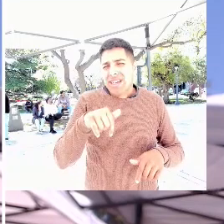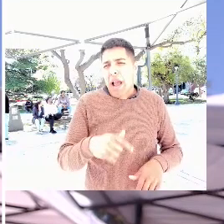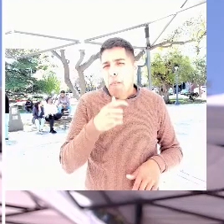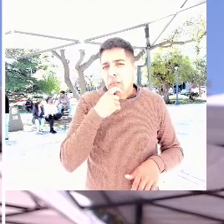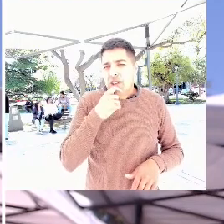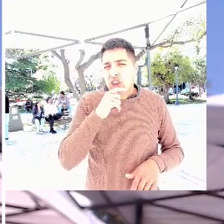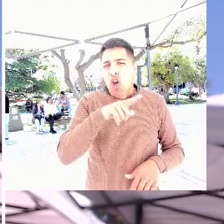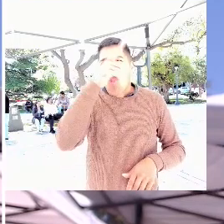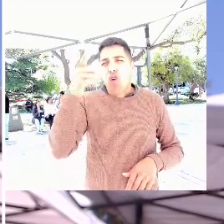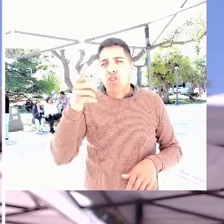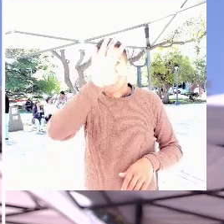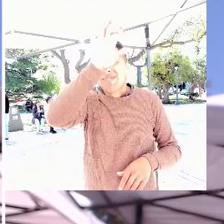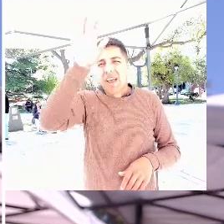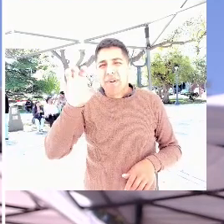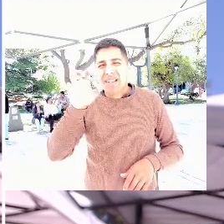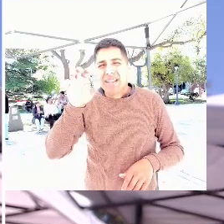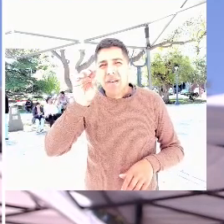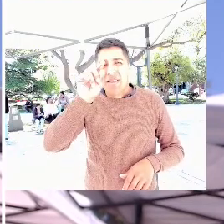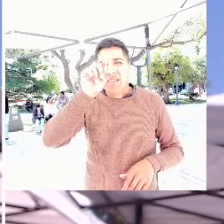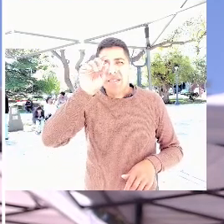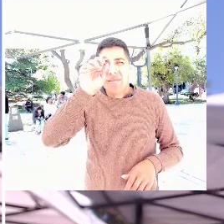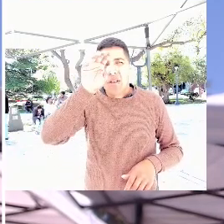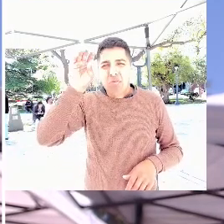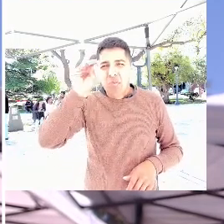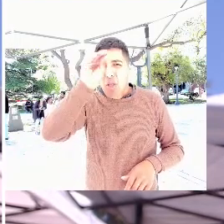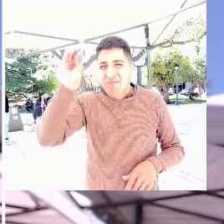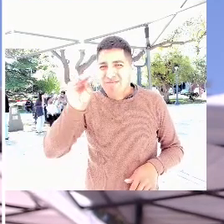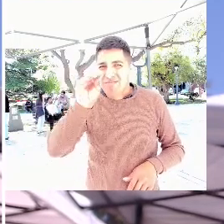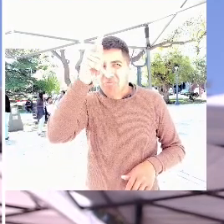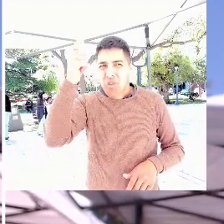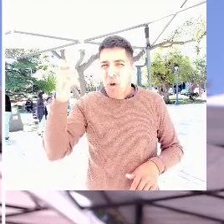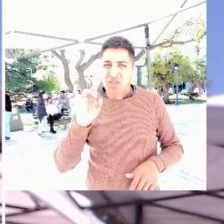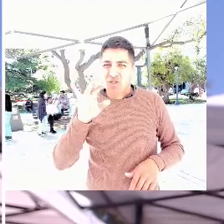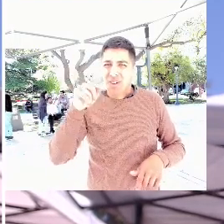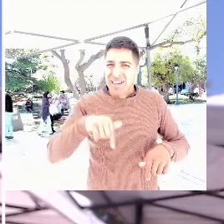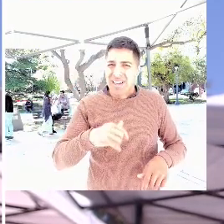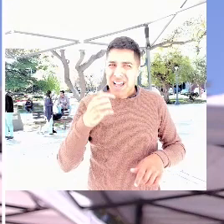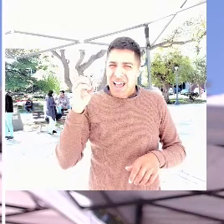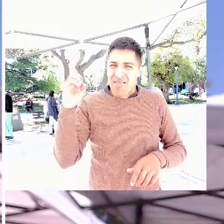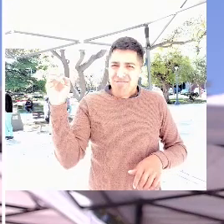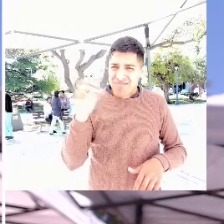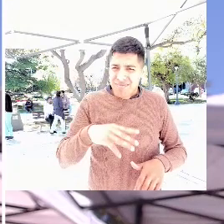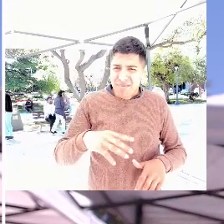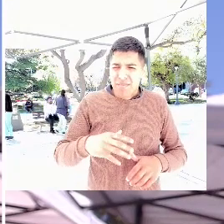otro departamento que la tenga, esa energía, ese producido de allí